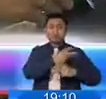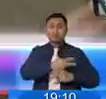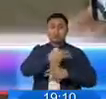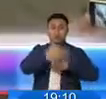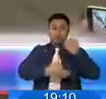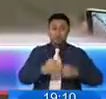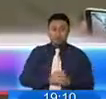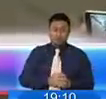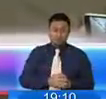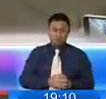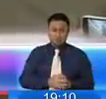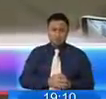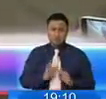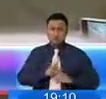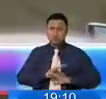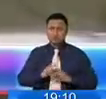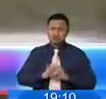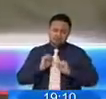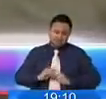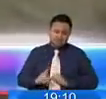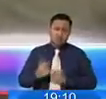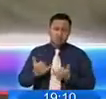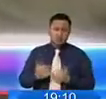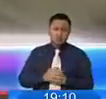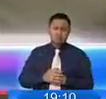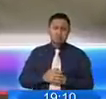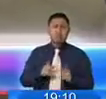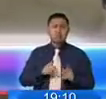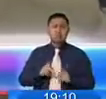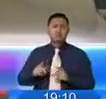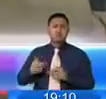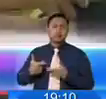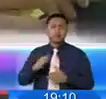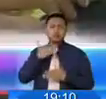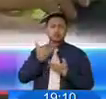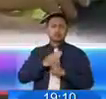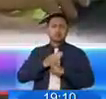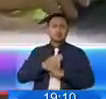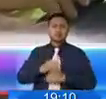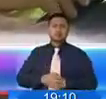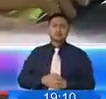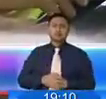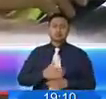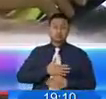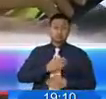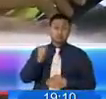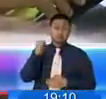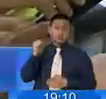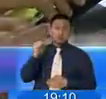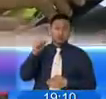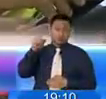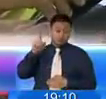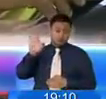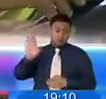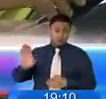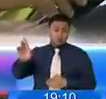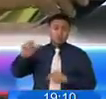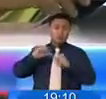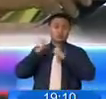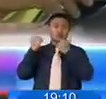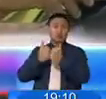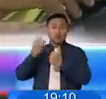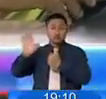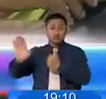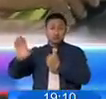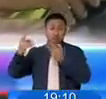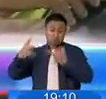Judicatura, alista cartuchos para enfrentar un posible juicio político en su contra. Nuestro derecho, así como la competencia la tienen los asambleístas, nuestro